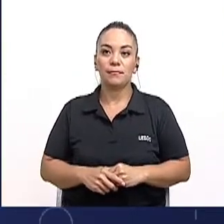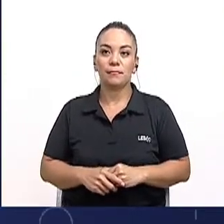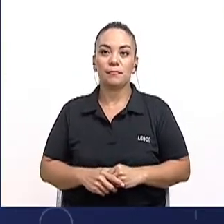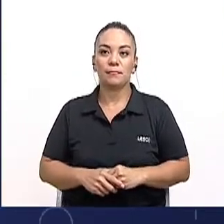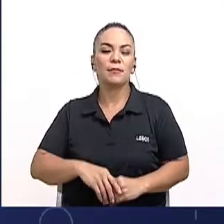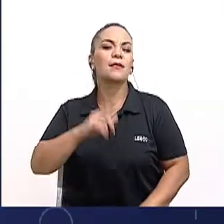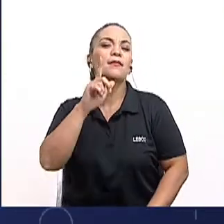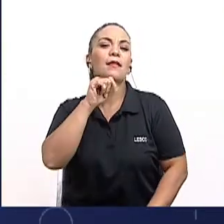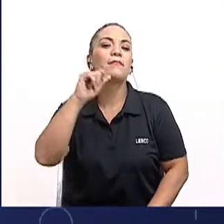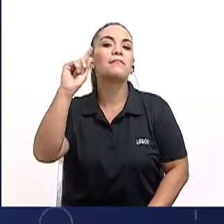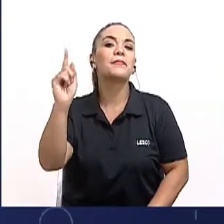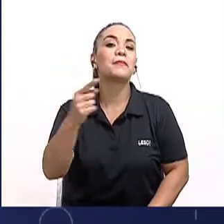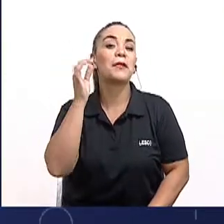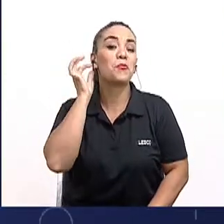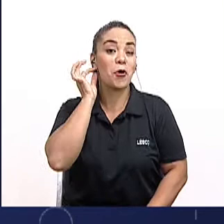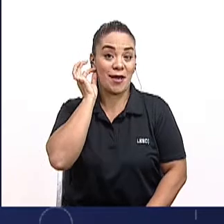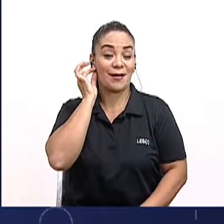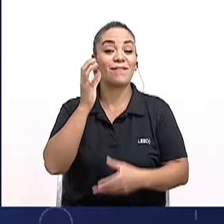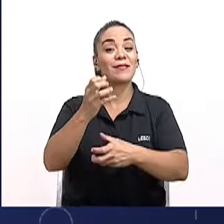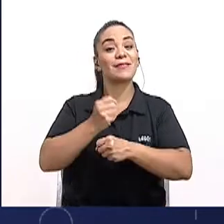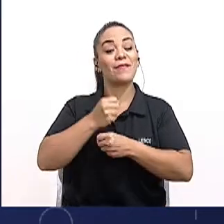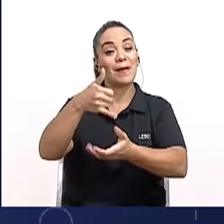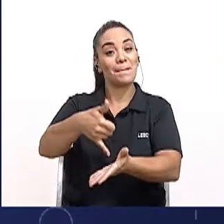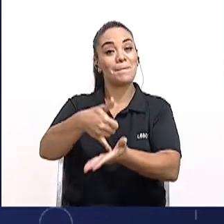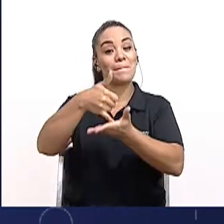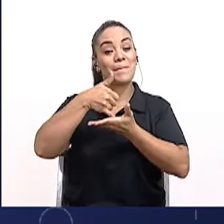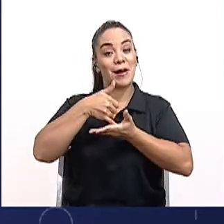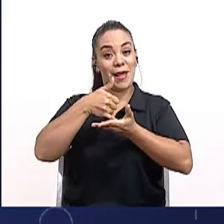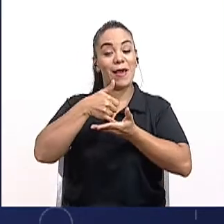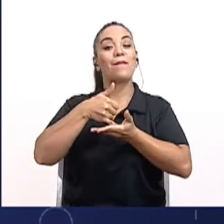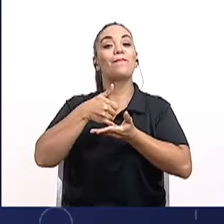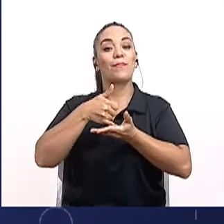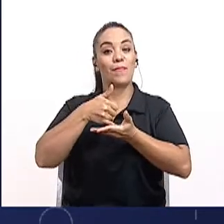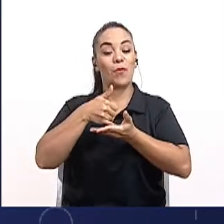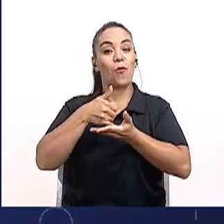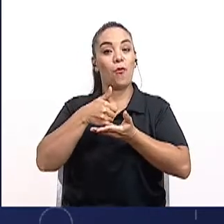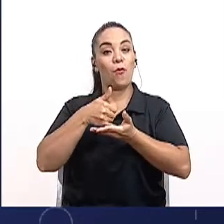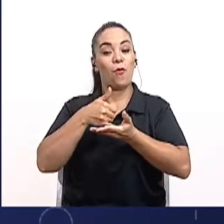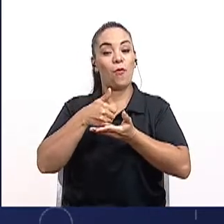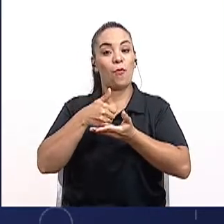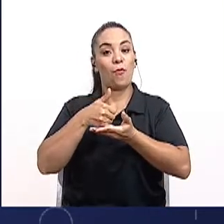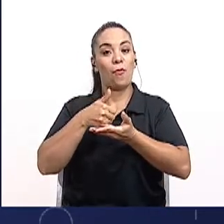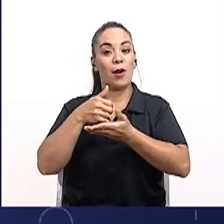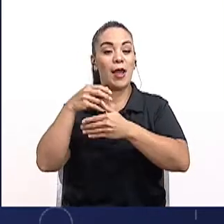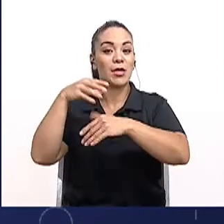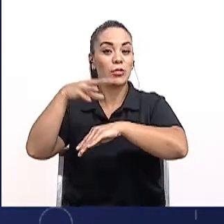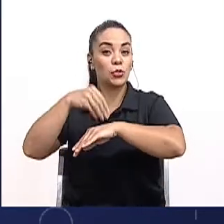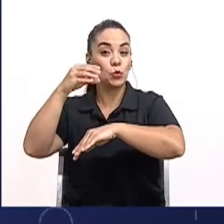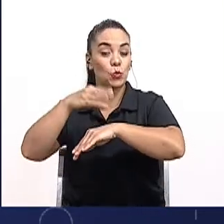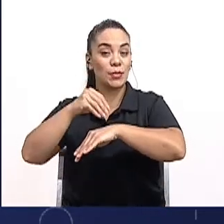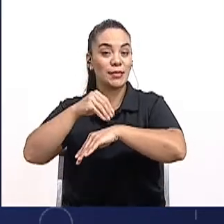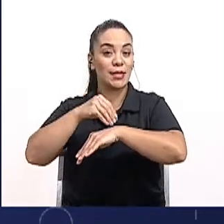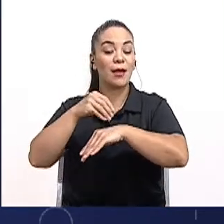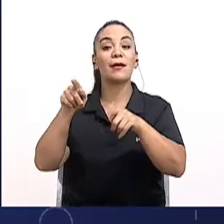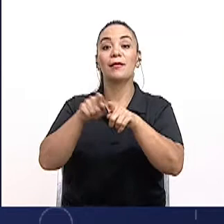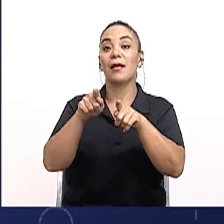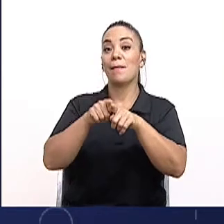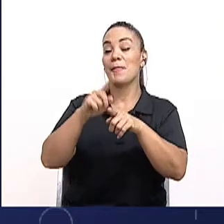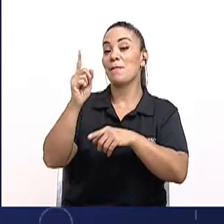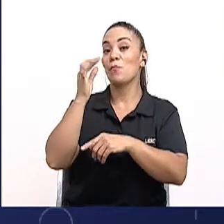¿Quién fue la primera mujer en recibir un premio Nobel? Y también en ser la primera persona de la historia en recibir